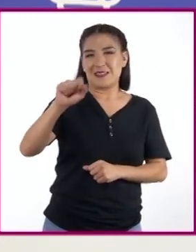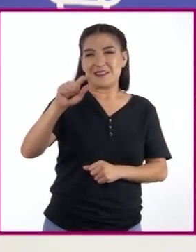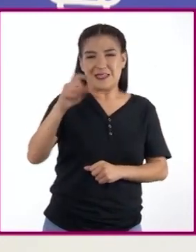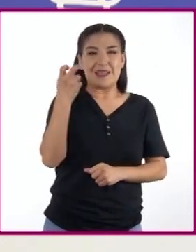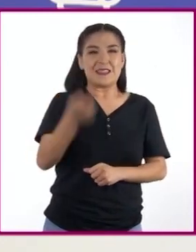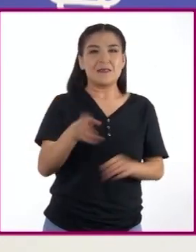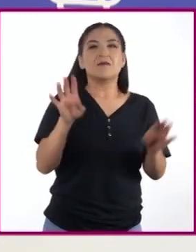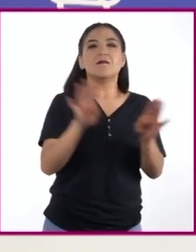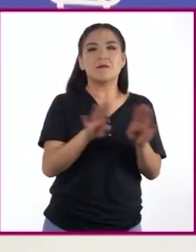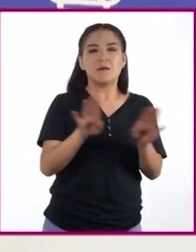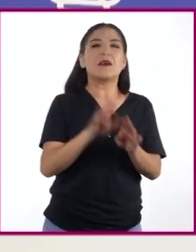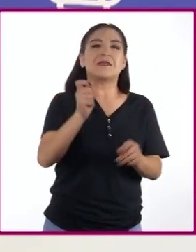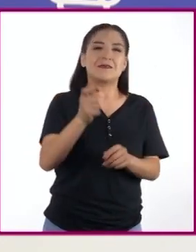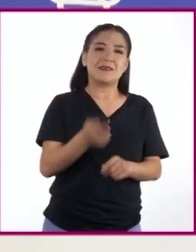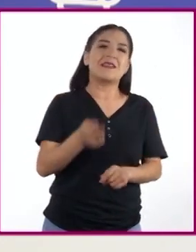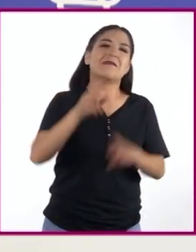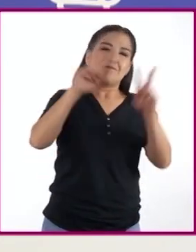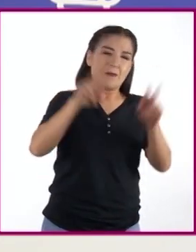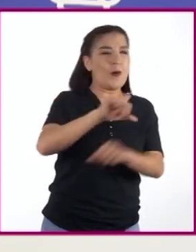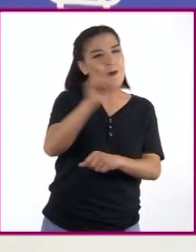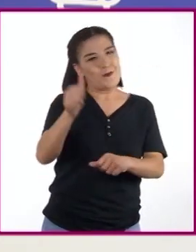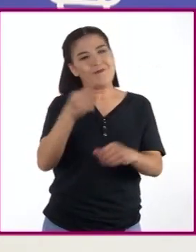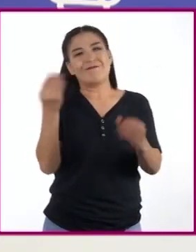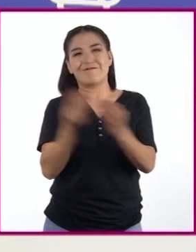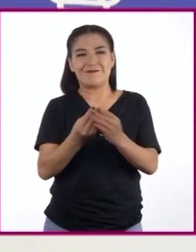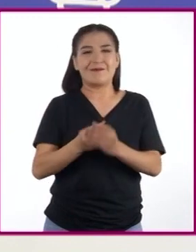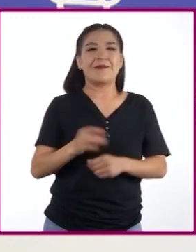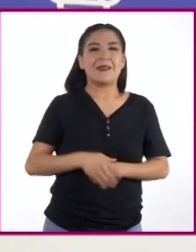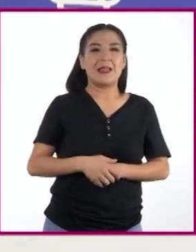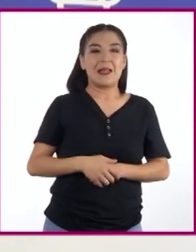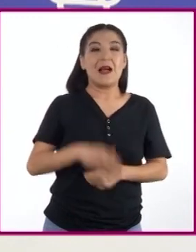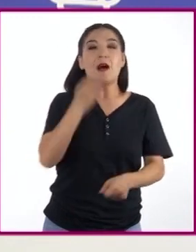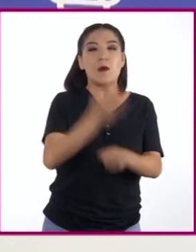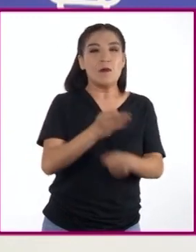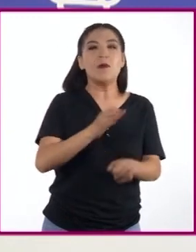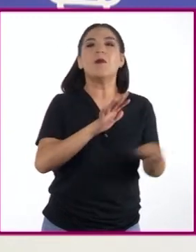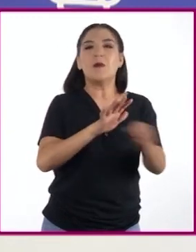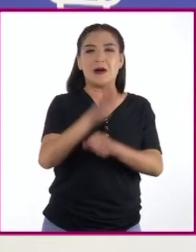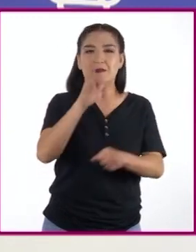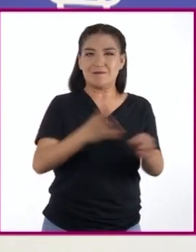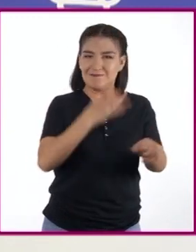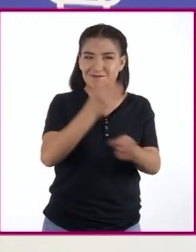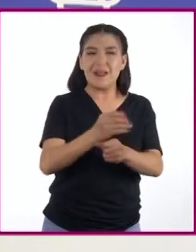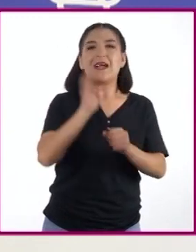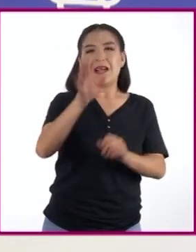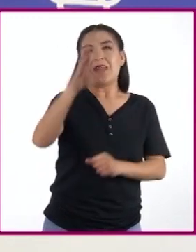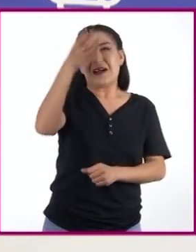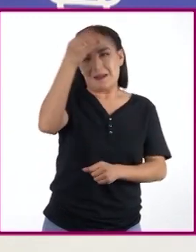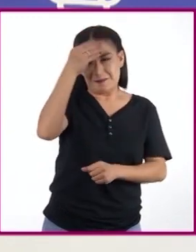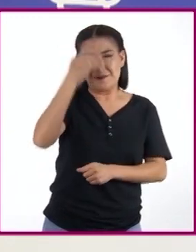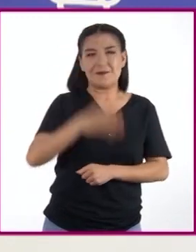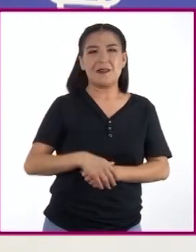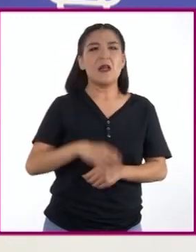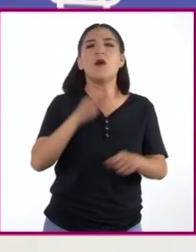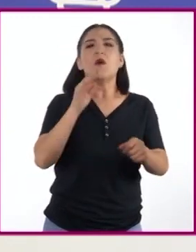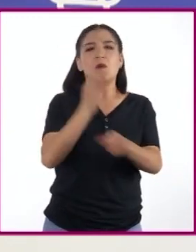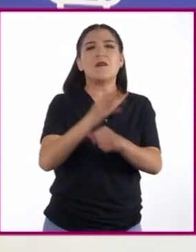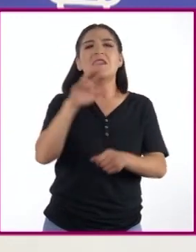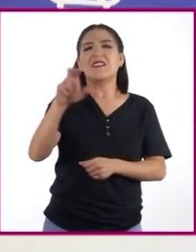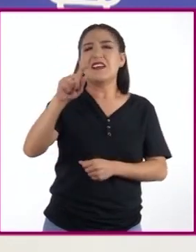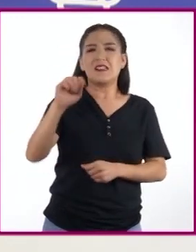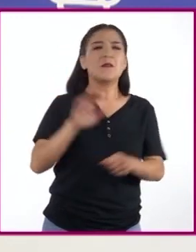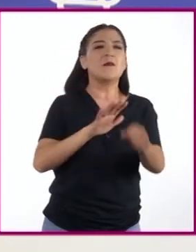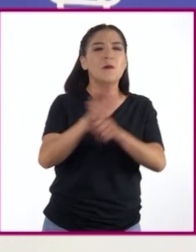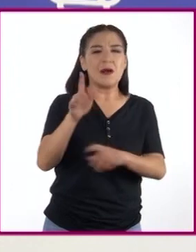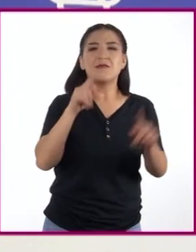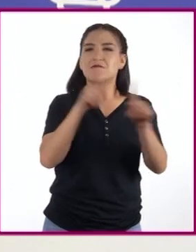este será tema de otra sesión. Es momento de aplicar lo que hemos aprendido. El reto de hoy es que